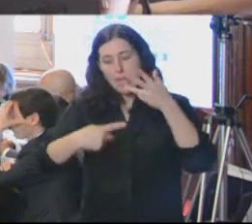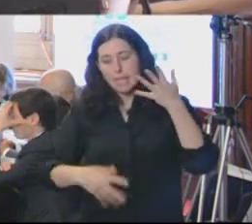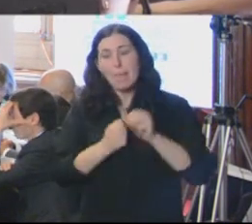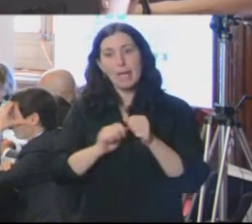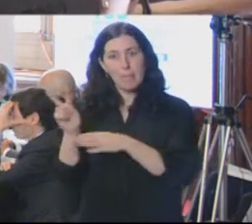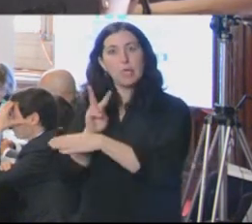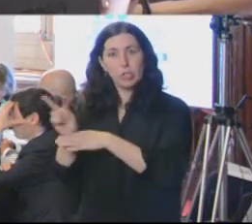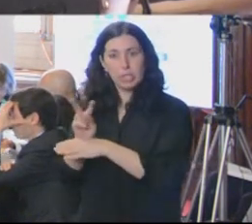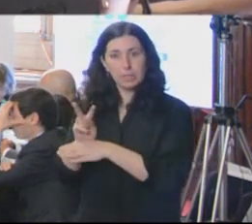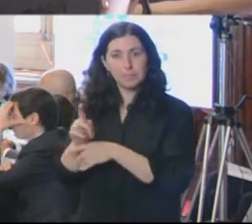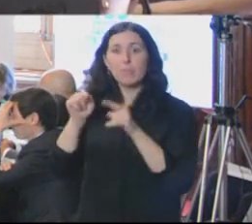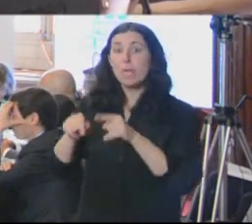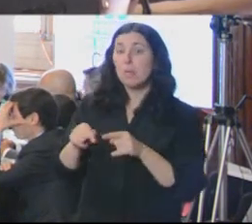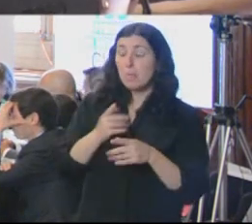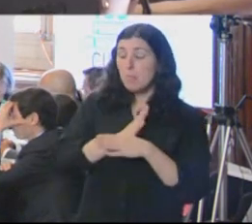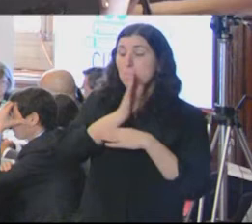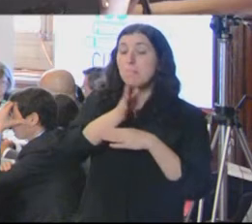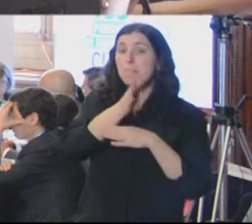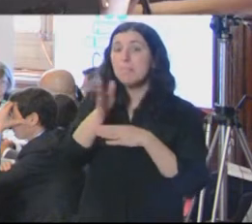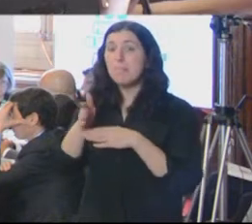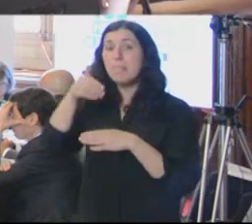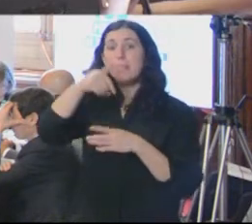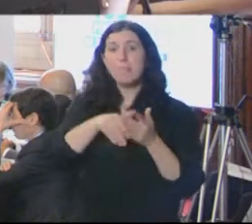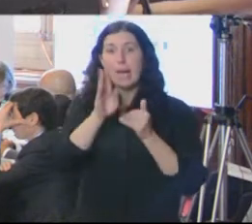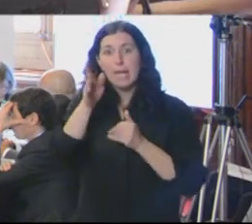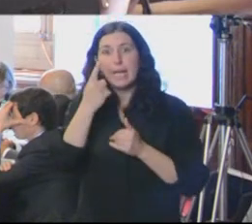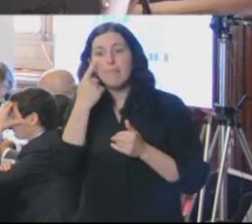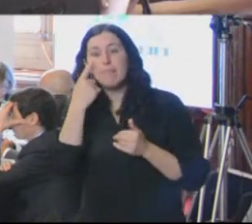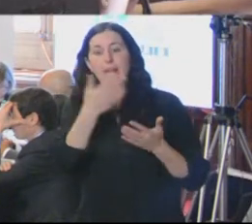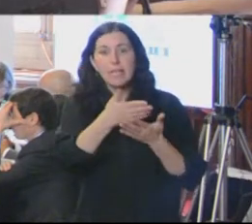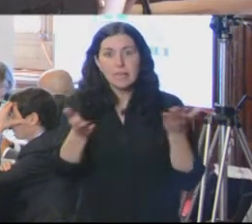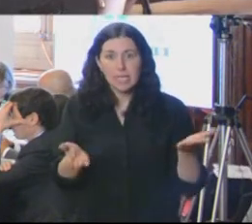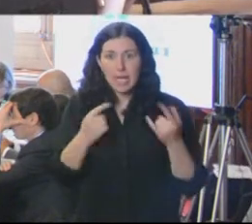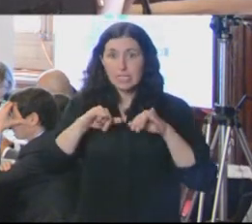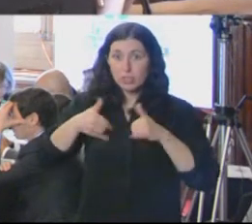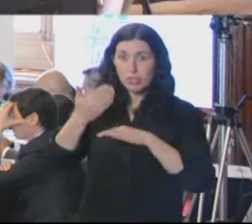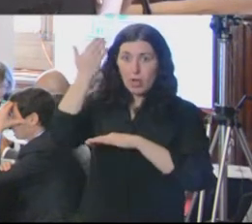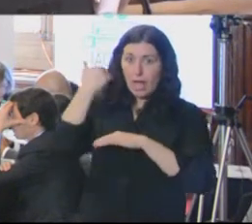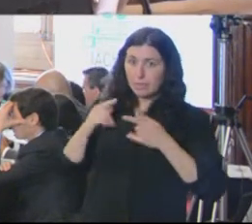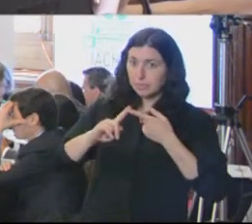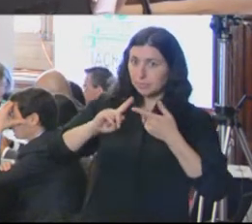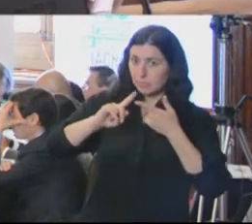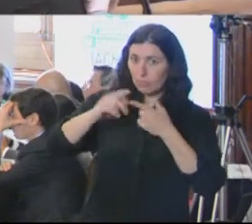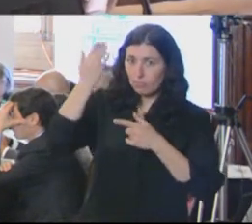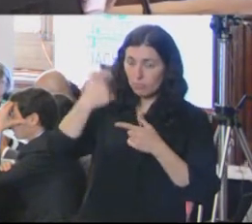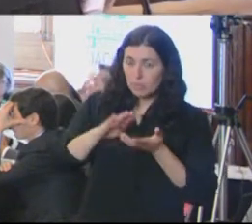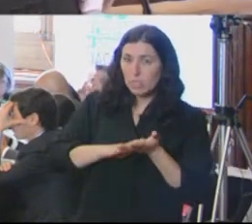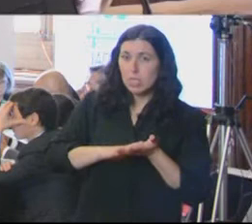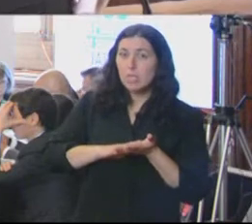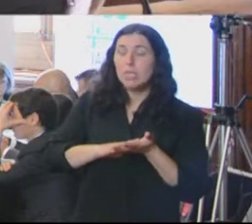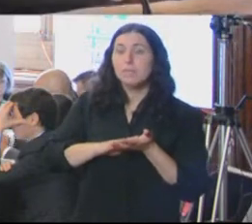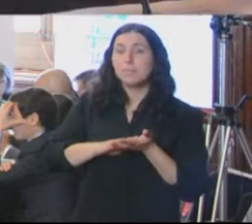misiones de verificación concertadas en el marco de las mesas territoriales de garantías o de la Subcomisión de Derechos Humanos de la Cumbre